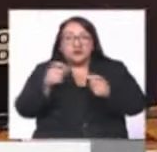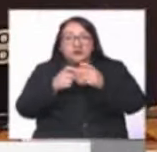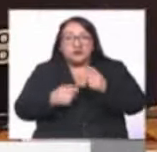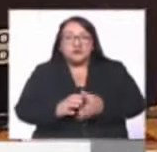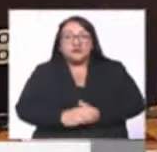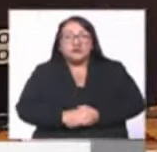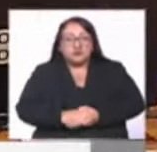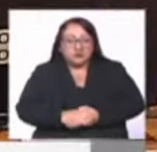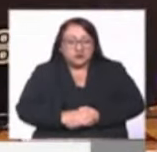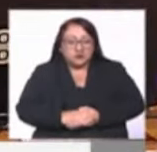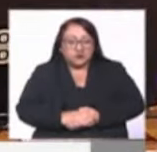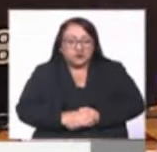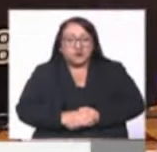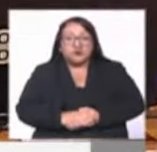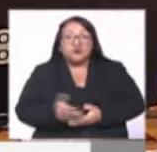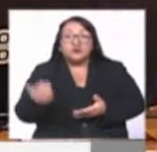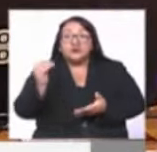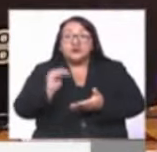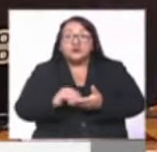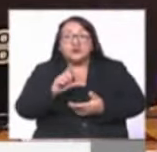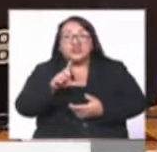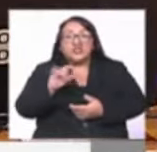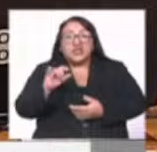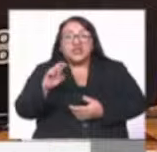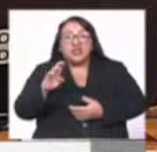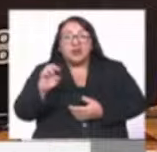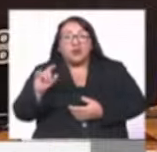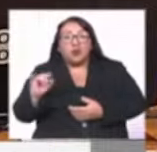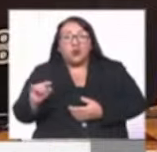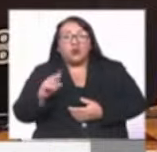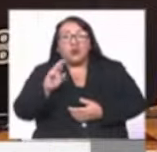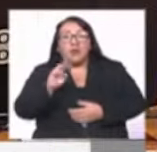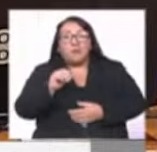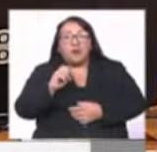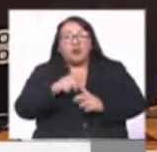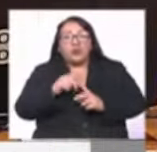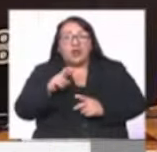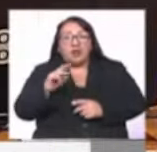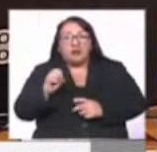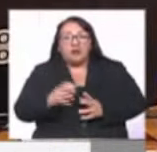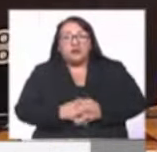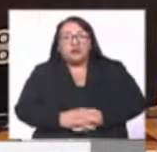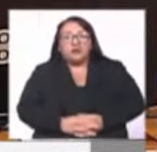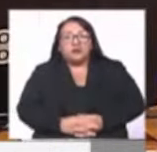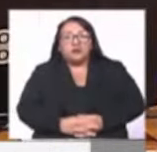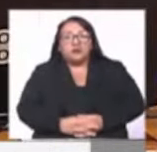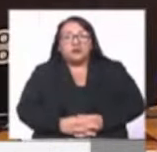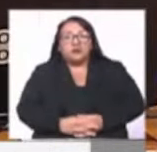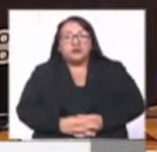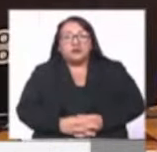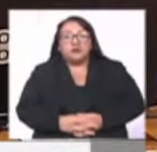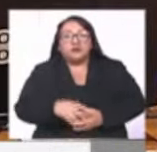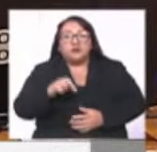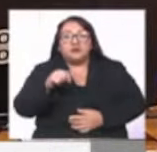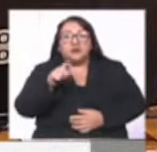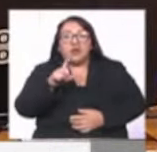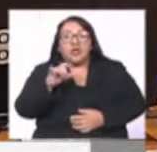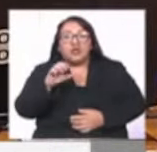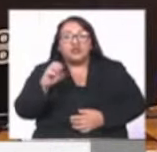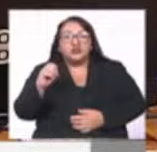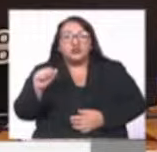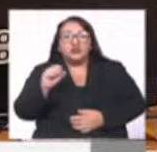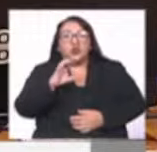congresistas más lisar zabur y Montalvo pala Palacio Huamán